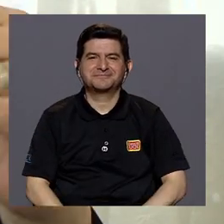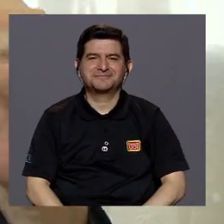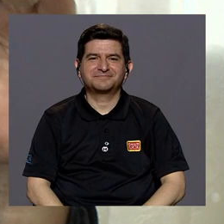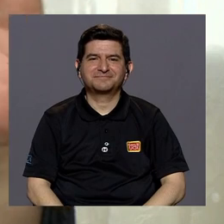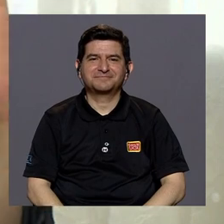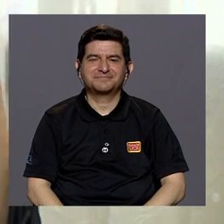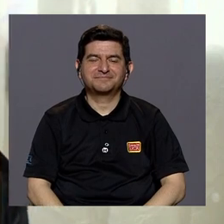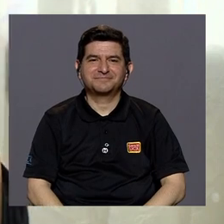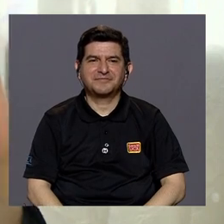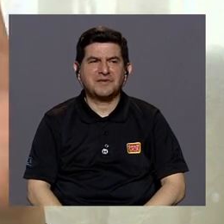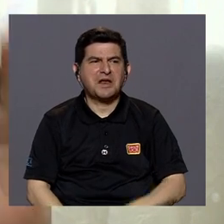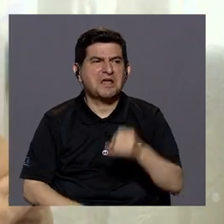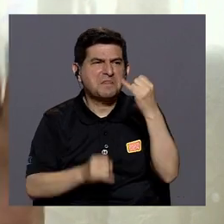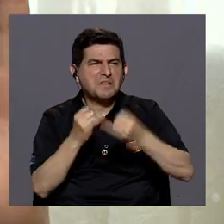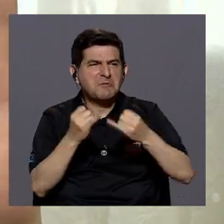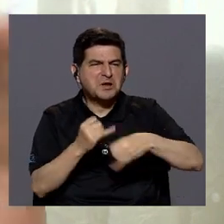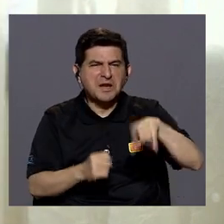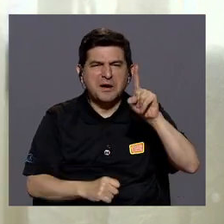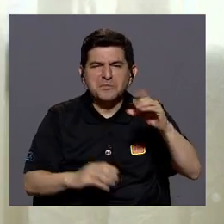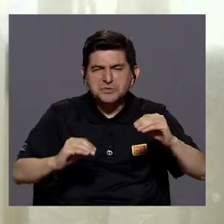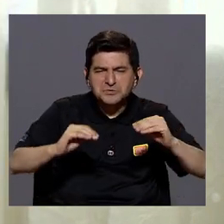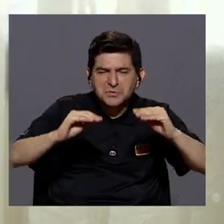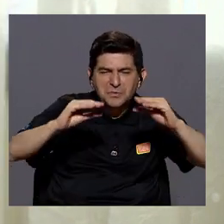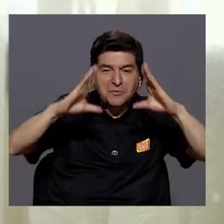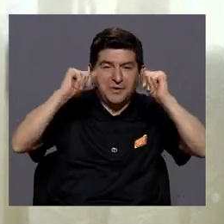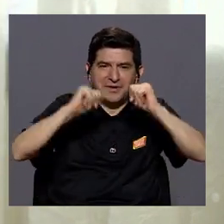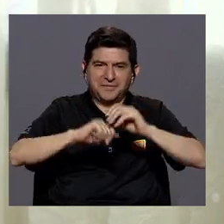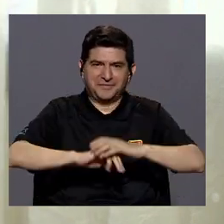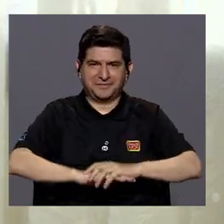ahí salíamos a la 1 de la mañana ya, ¿verdad?